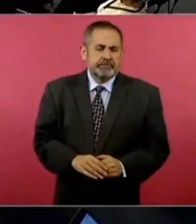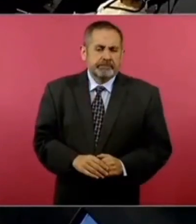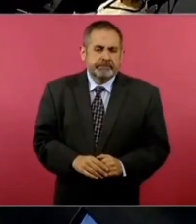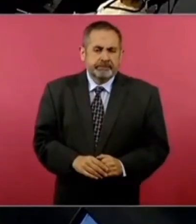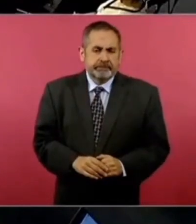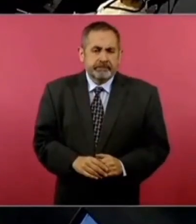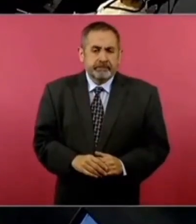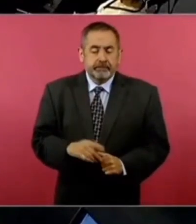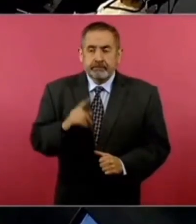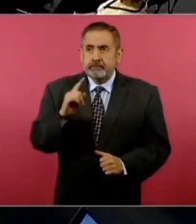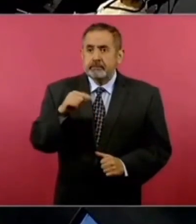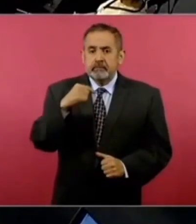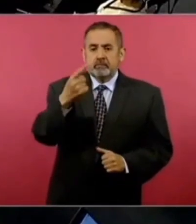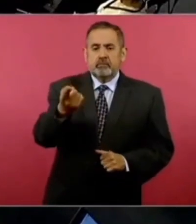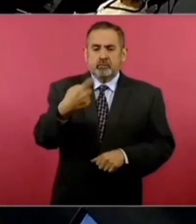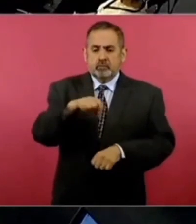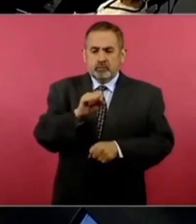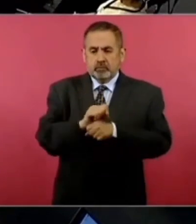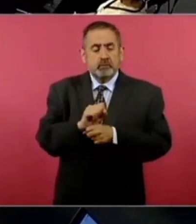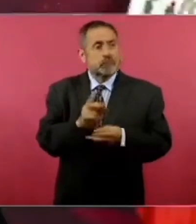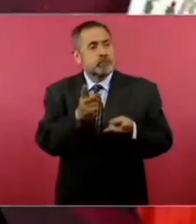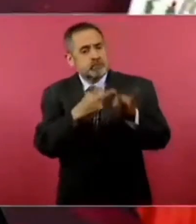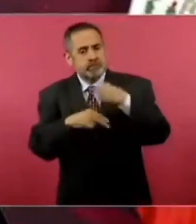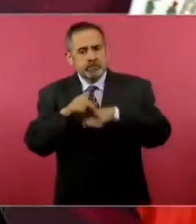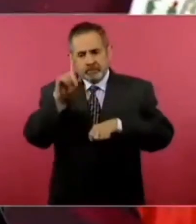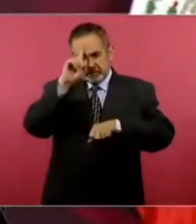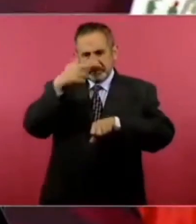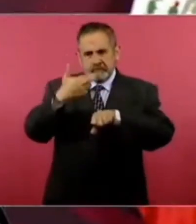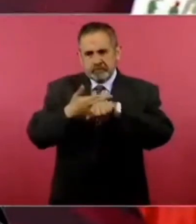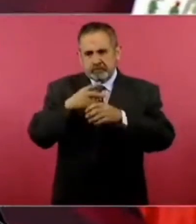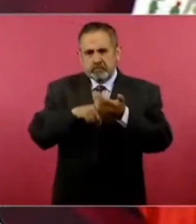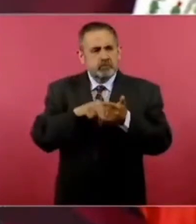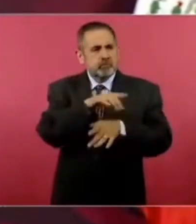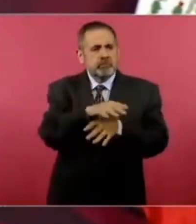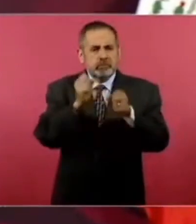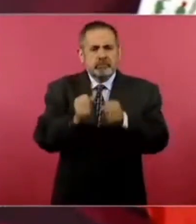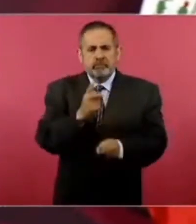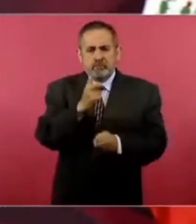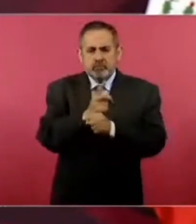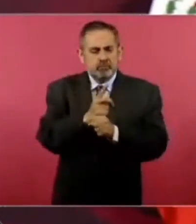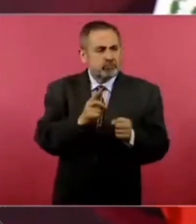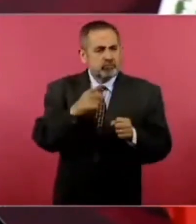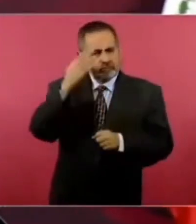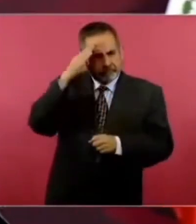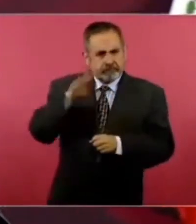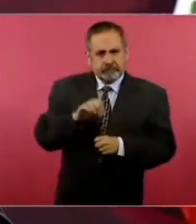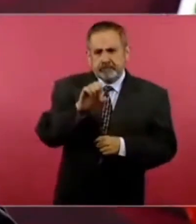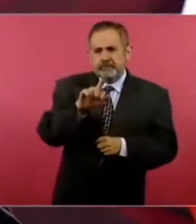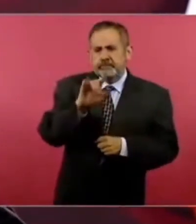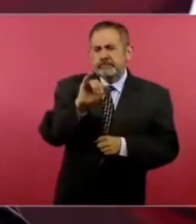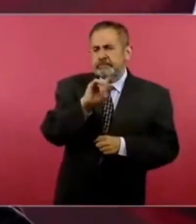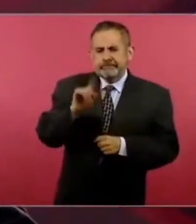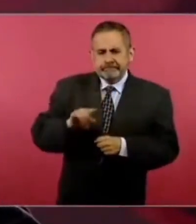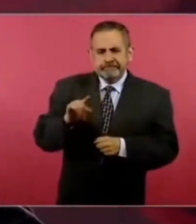La semana que viene va a estar la asesora para asuntos de seguridad, la señora Elizabeth,